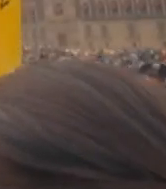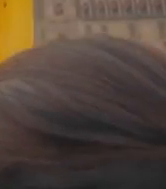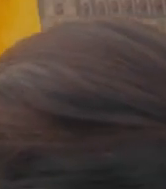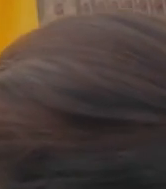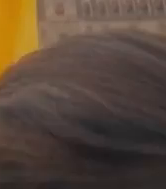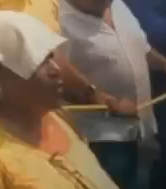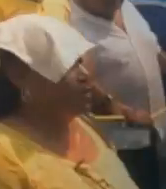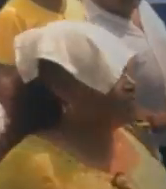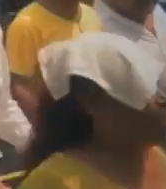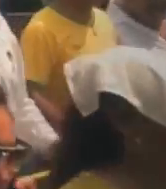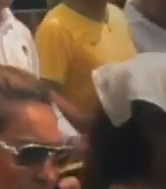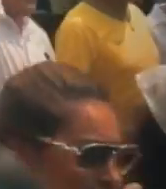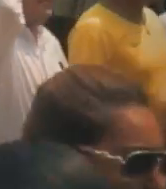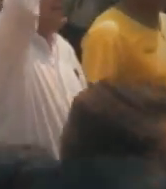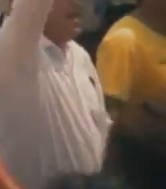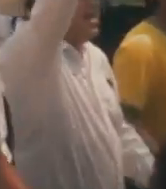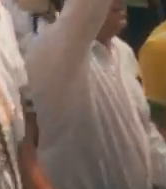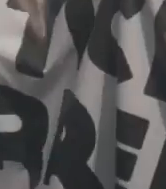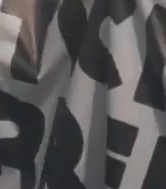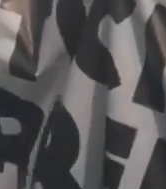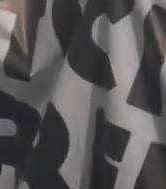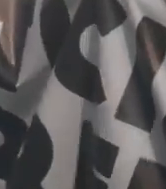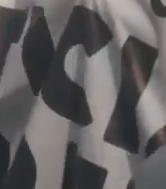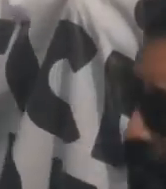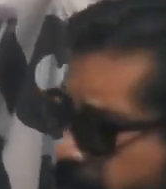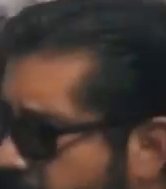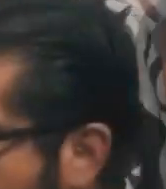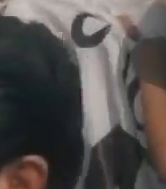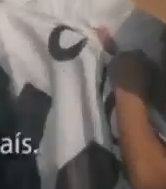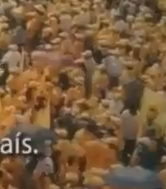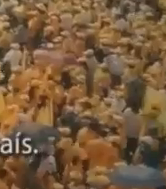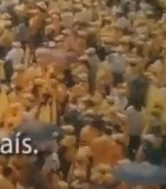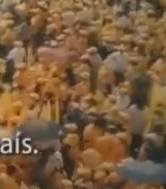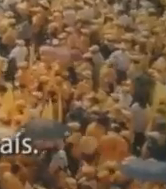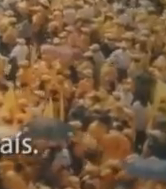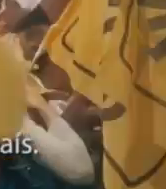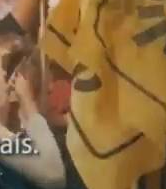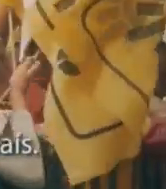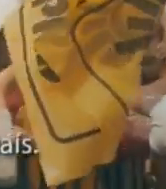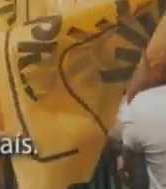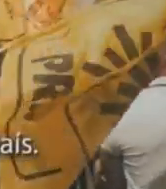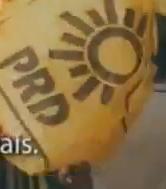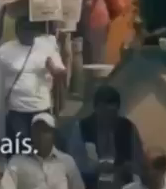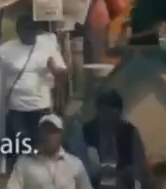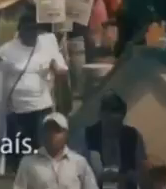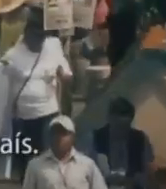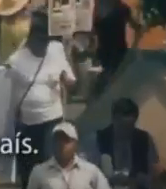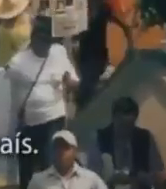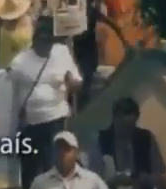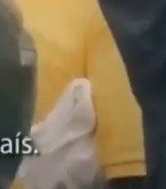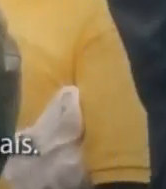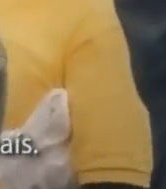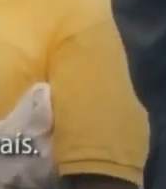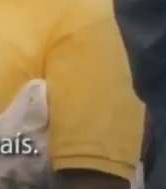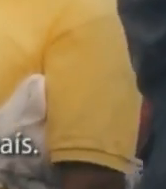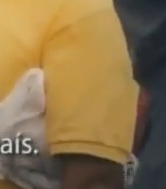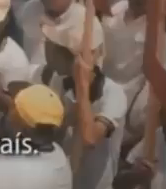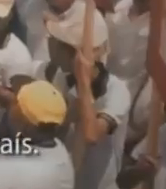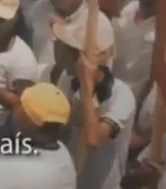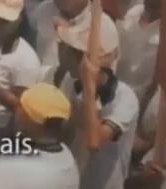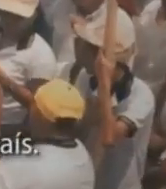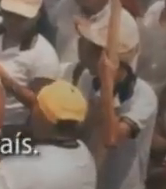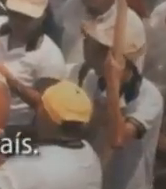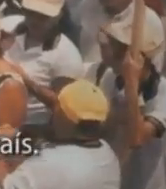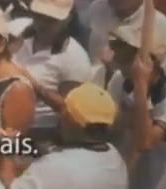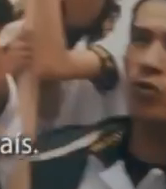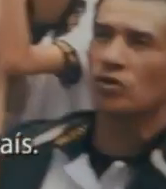donde participamos fuimos a la baja, pero en todos crecimos. El PRD logra sumar 3,5 millones de